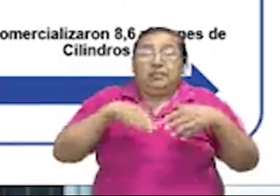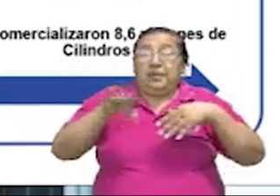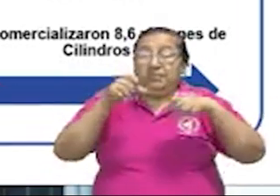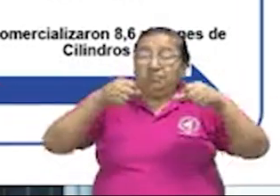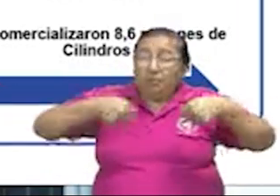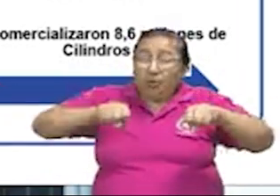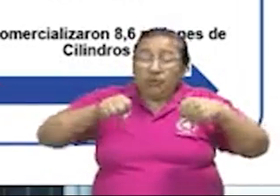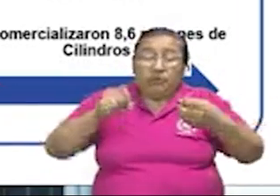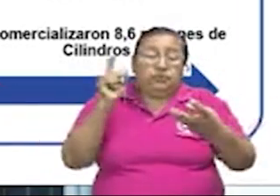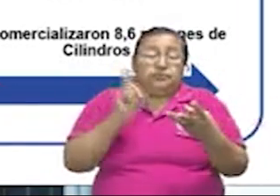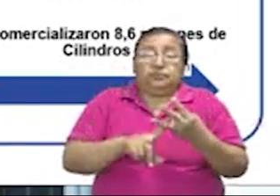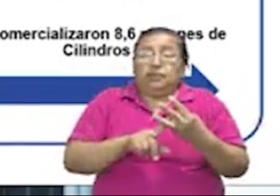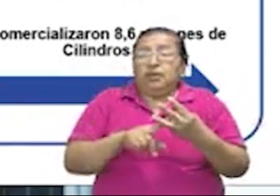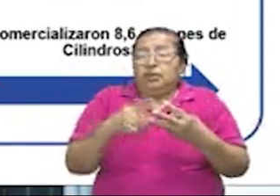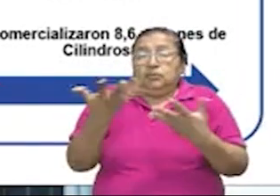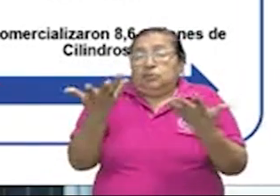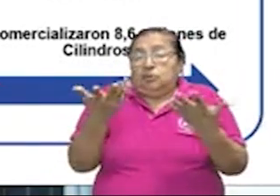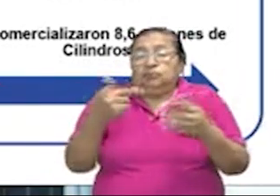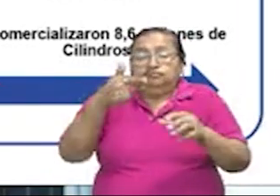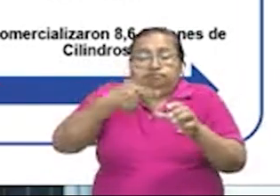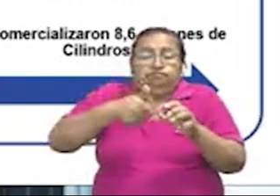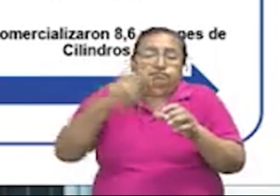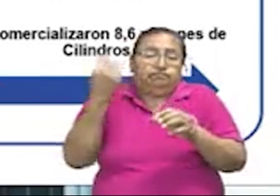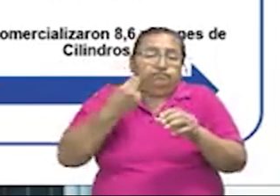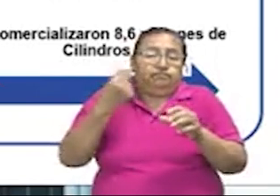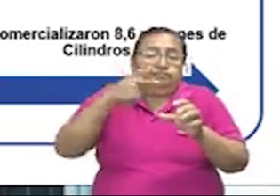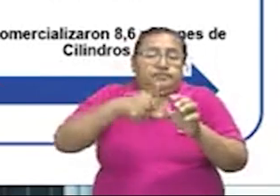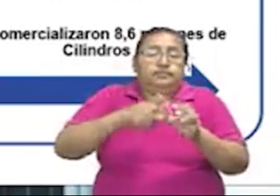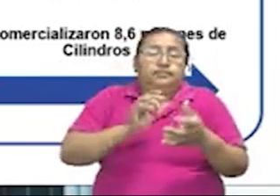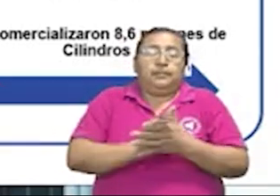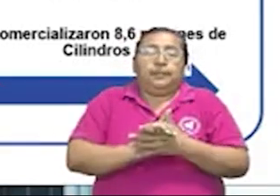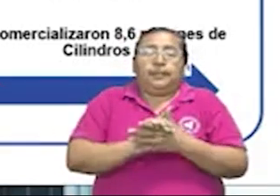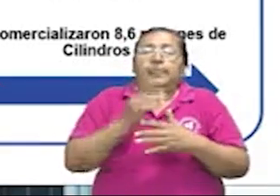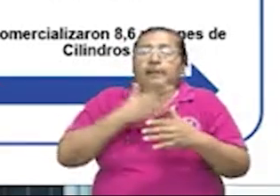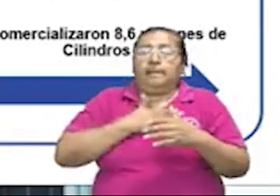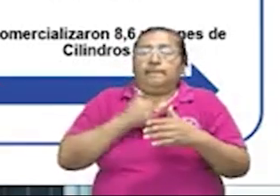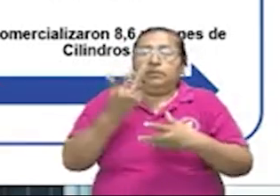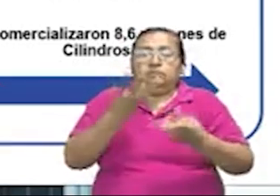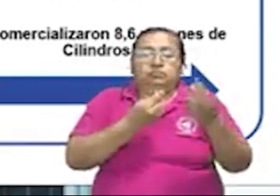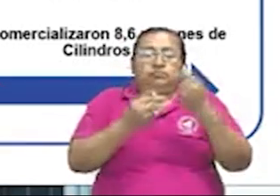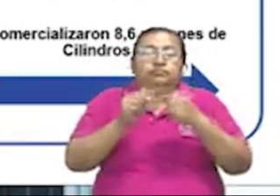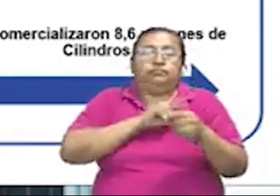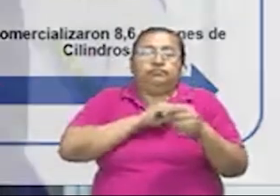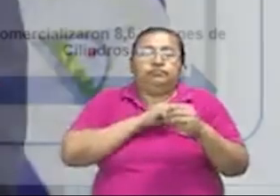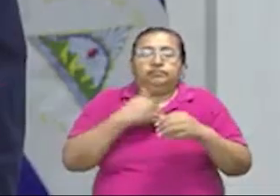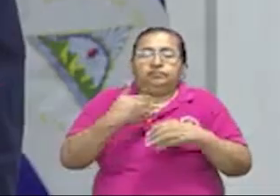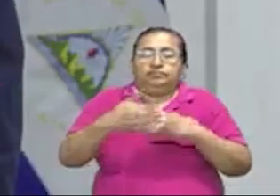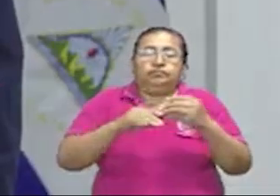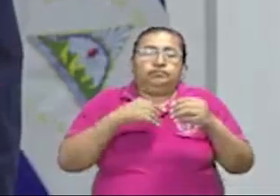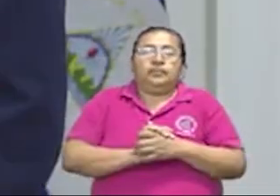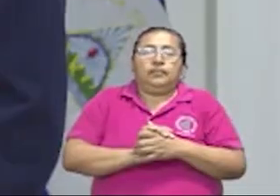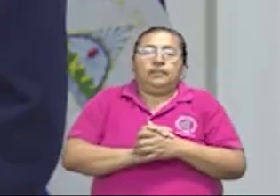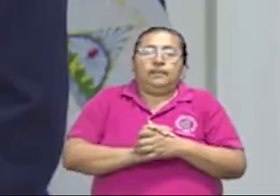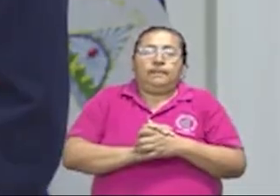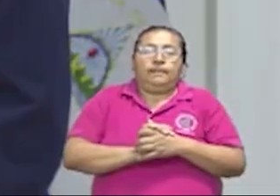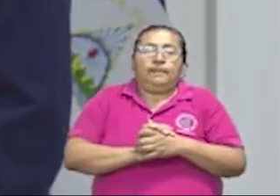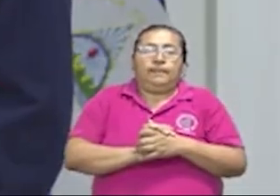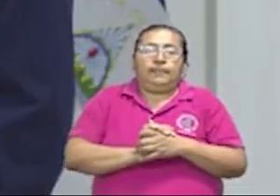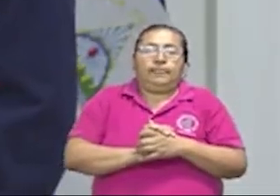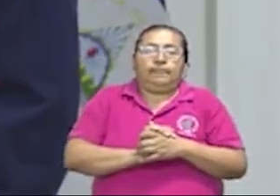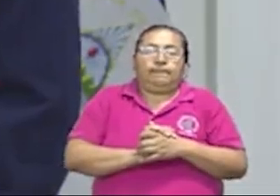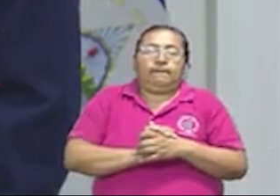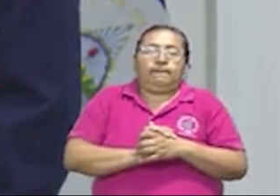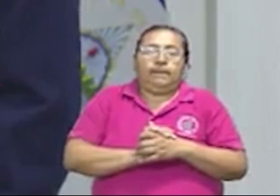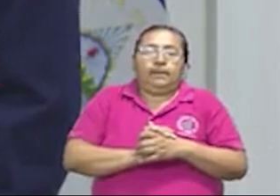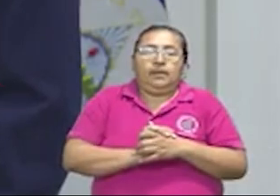motos. Y todo eso es parte de la mejora económica que tiene el país año con año. Ahí en